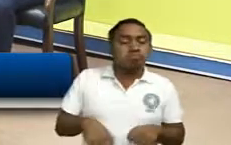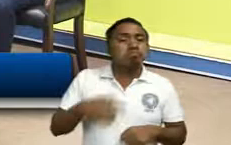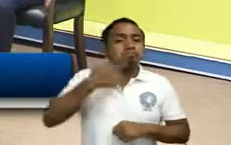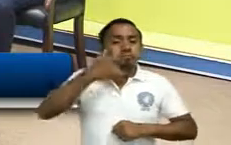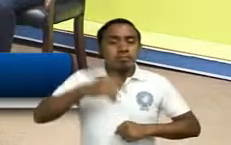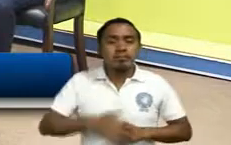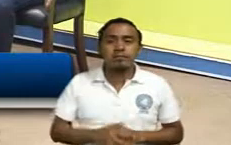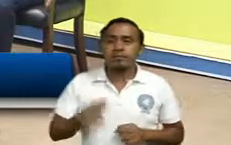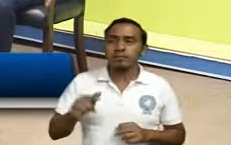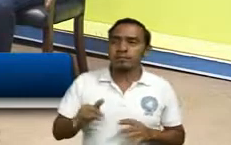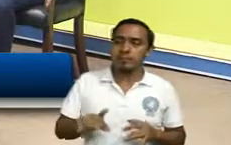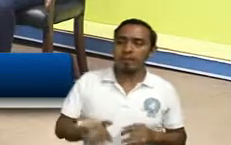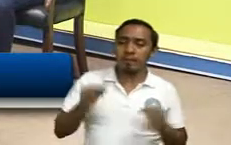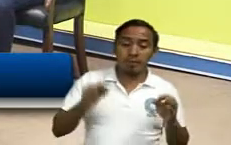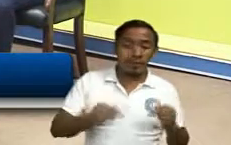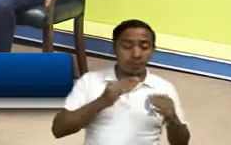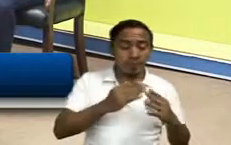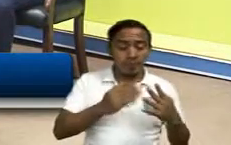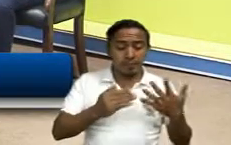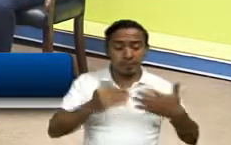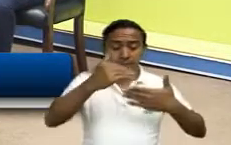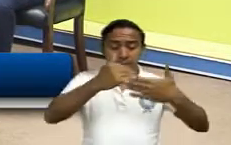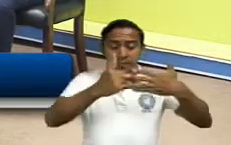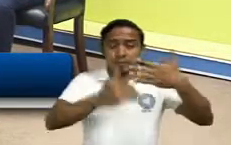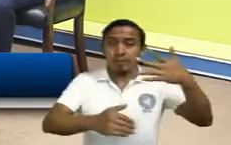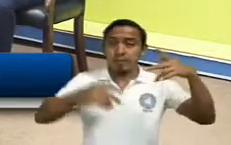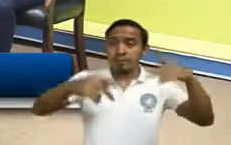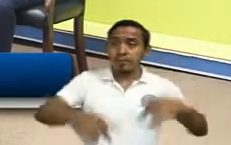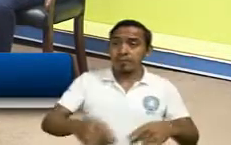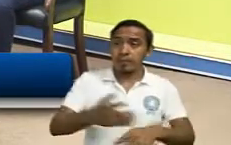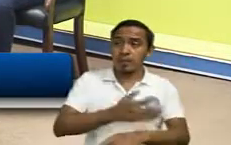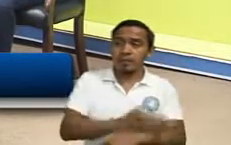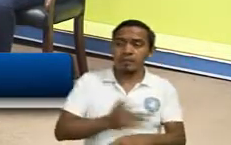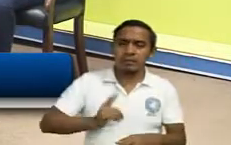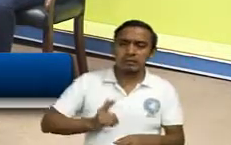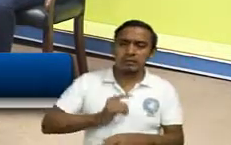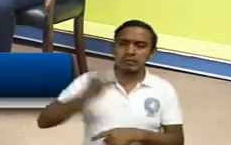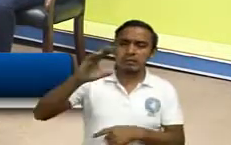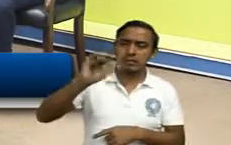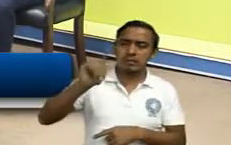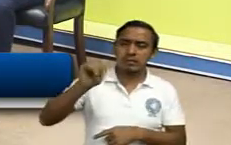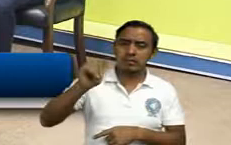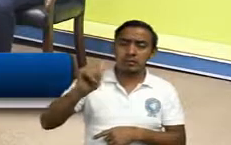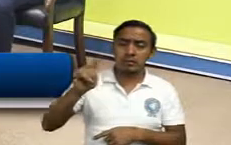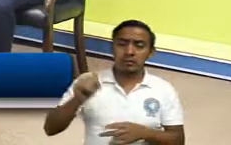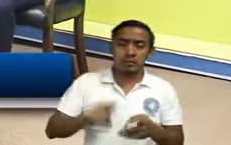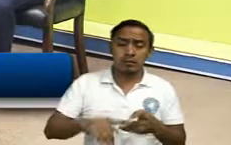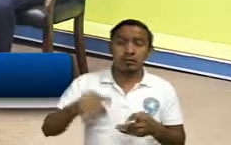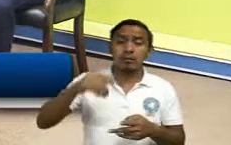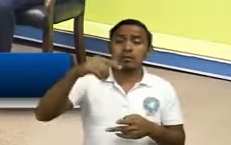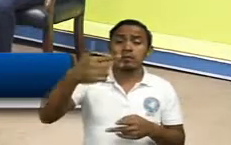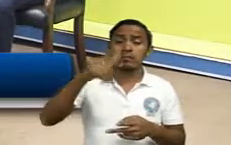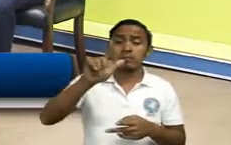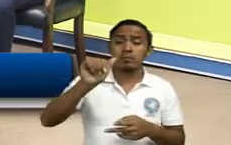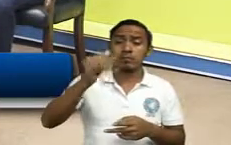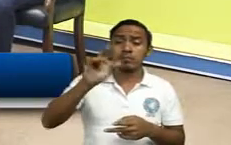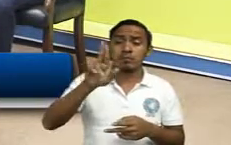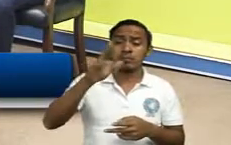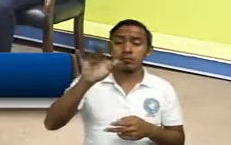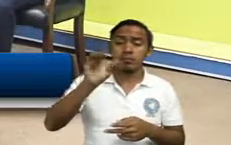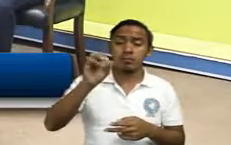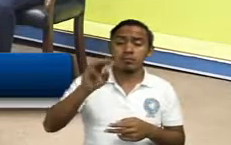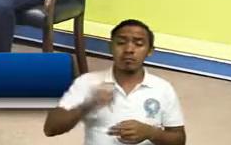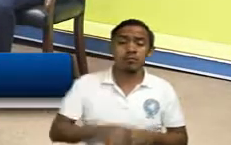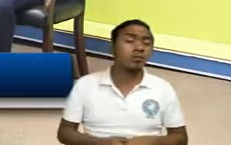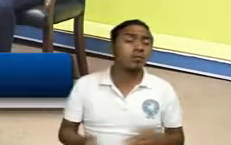actualmente estamos al día, ¿verdad? Todas las personas que padecían de catarata, glaucoma, pterigio, han sido operadas y